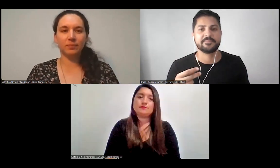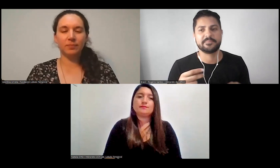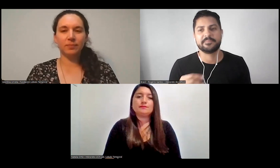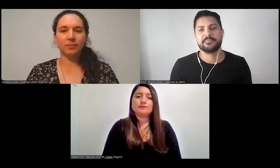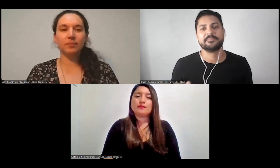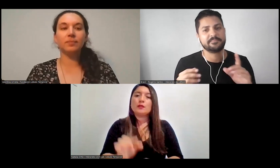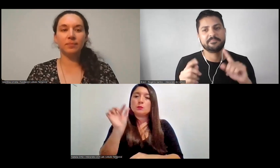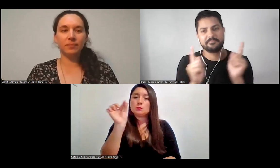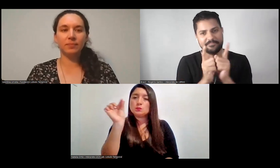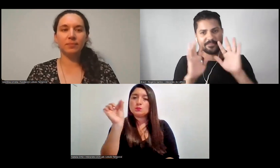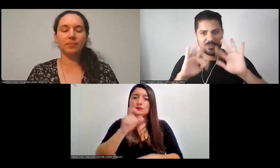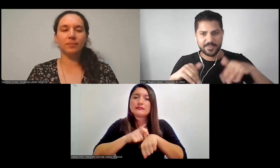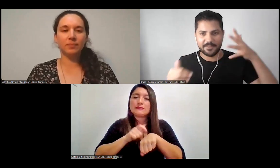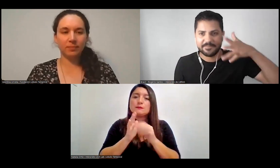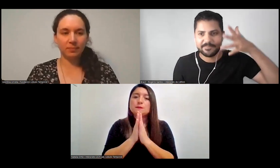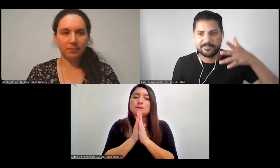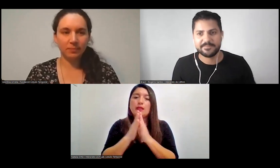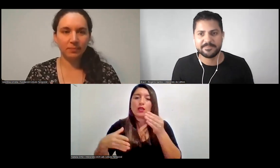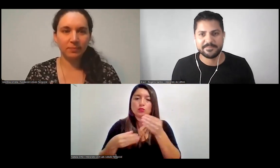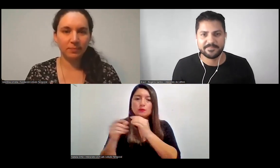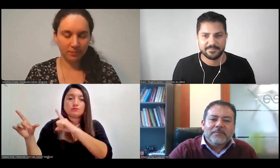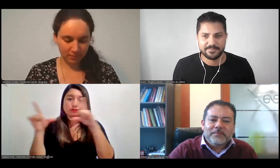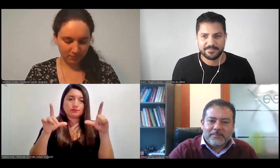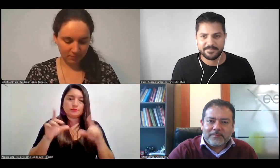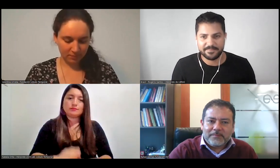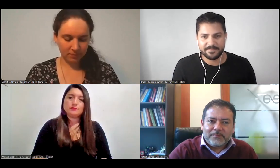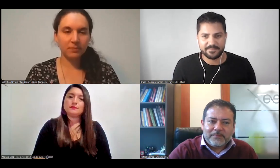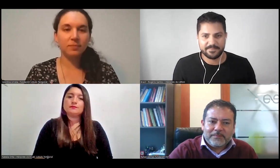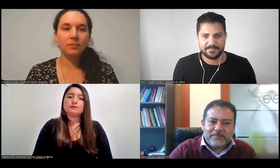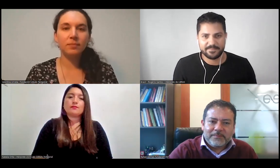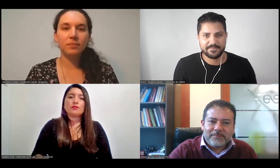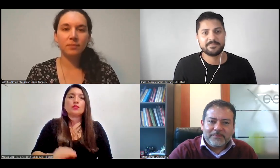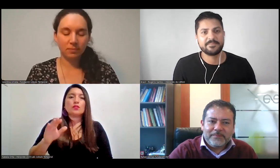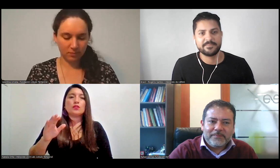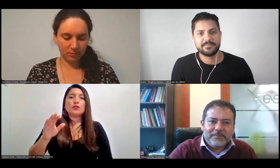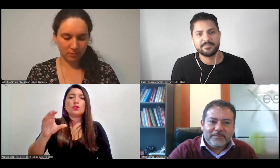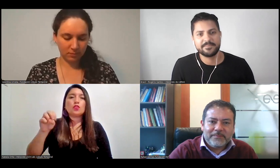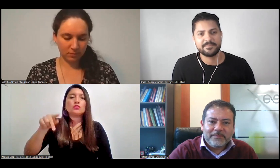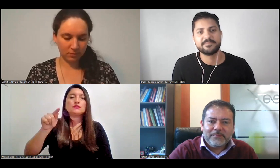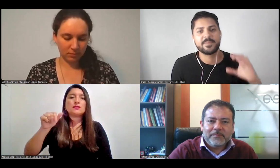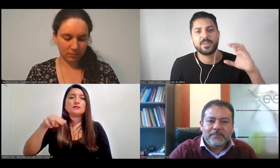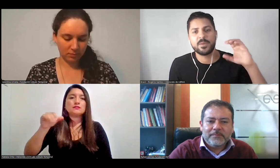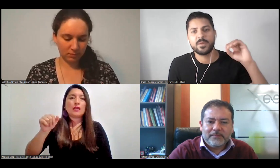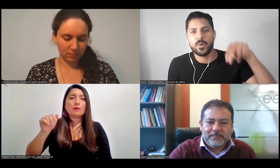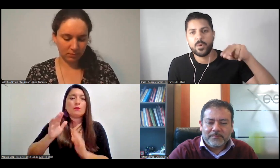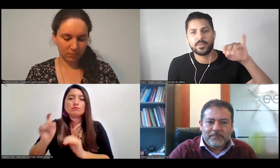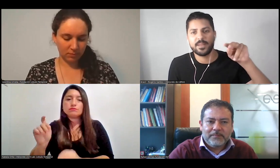Denme un segundito para poder sumarlos. Constanza, ¿puedes levantar tu mano para poder verte?